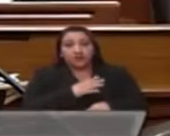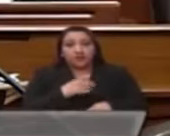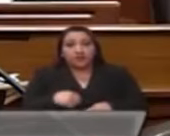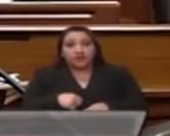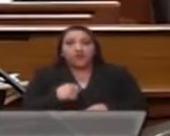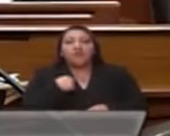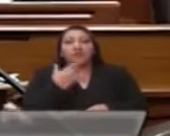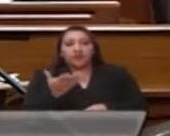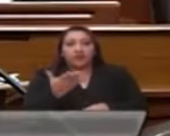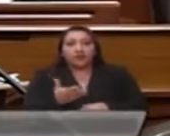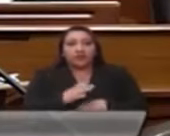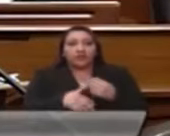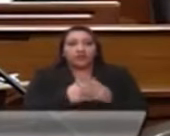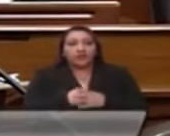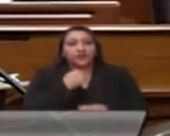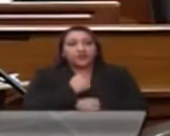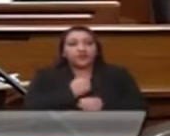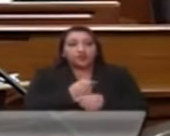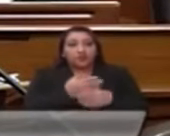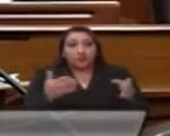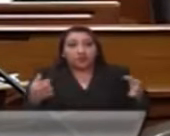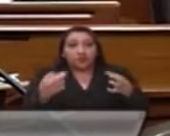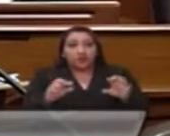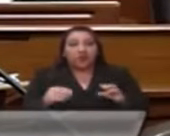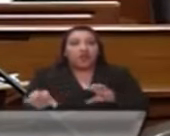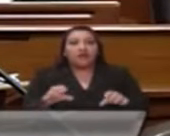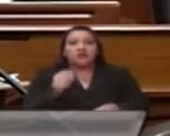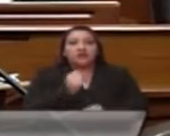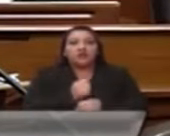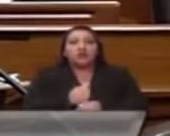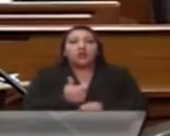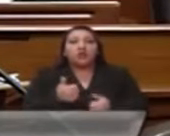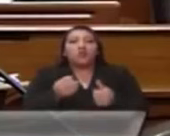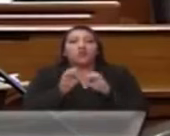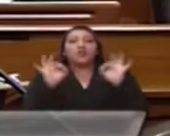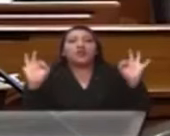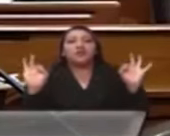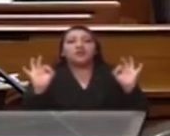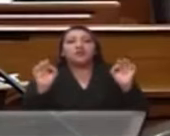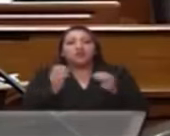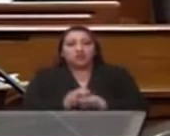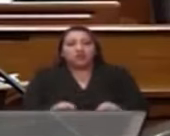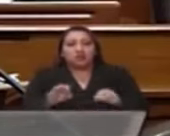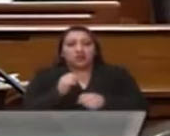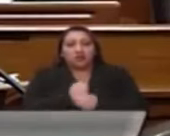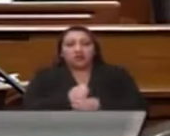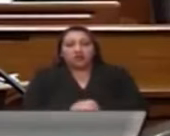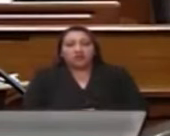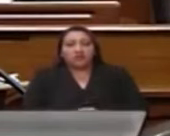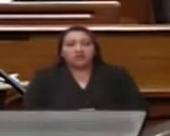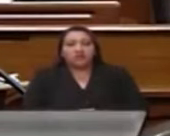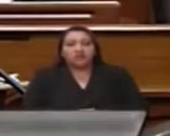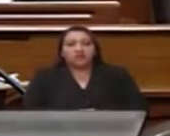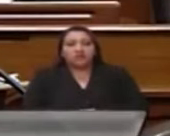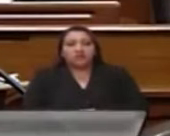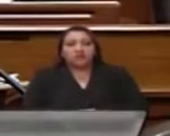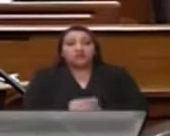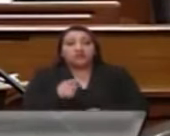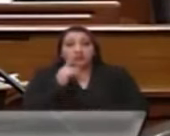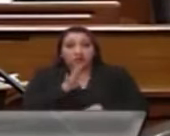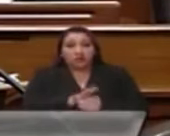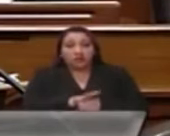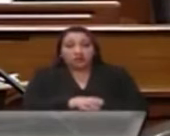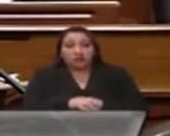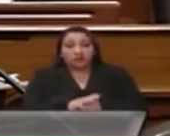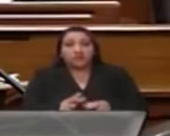gobierno exigirá a todos los funcionarios públicos haber actuado y actuar con integridad y probidad. Este es un